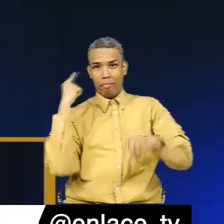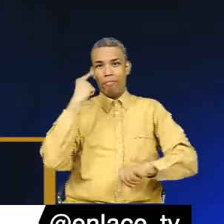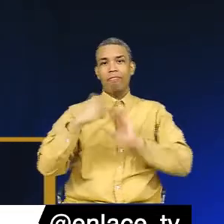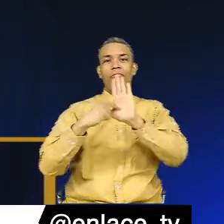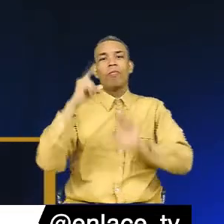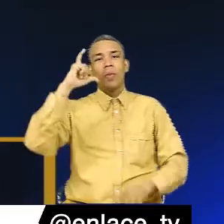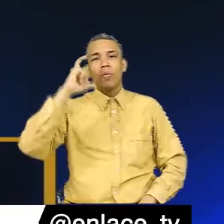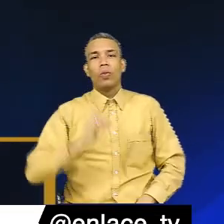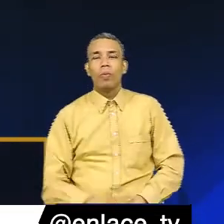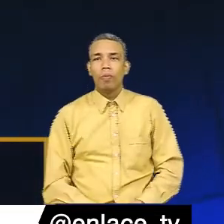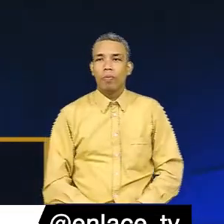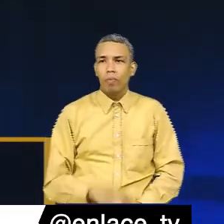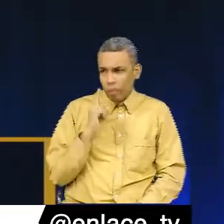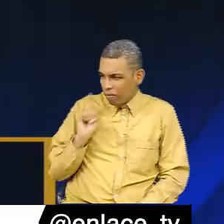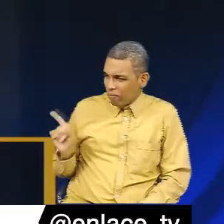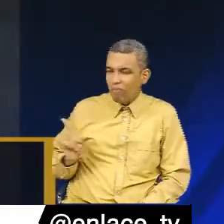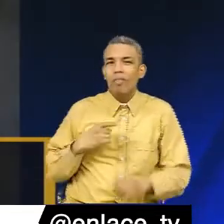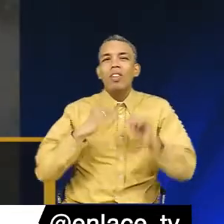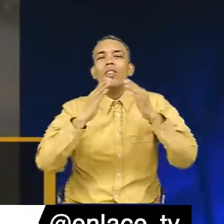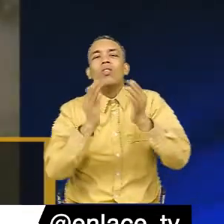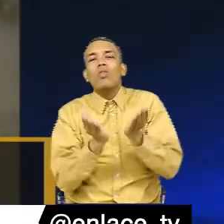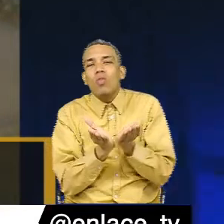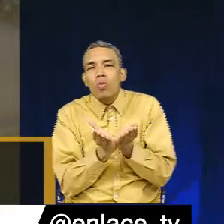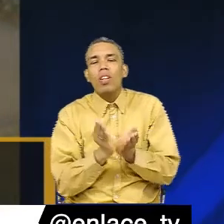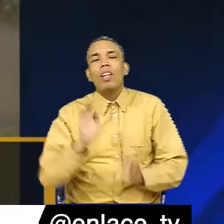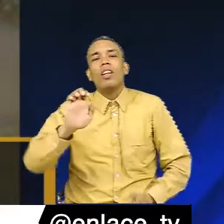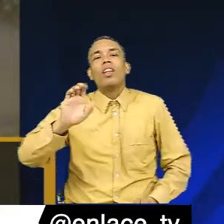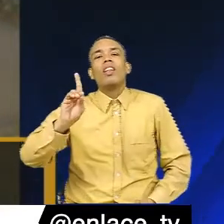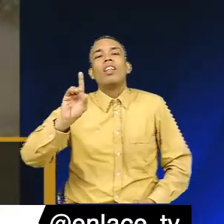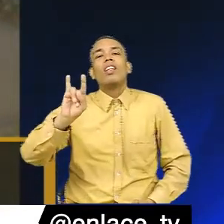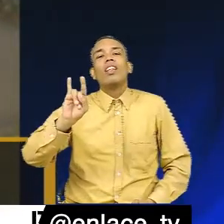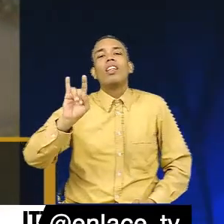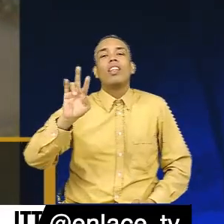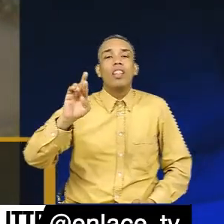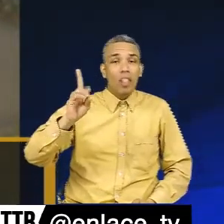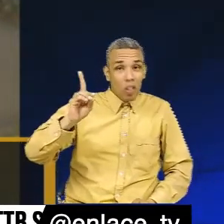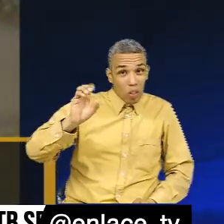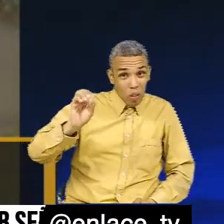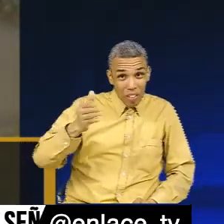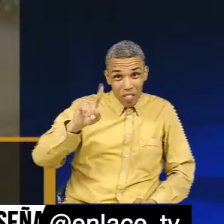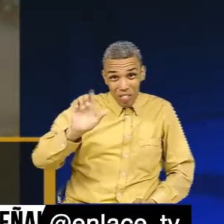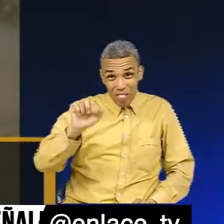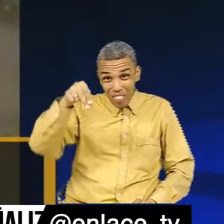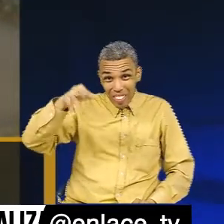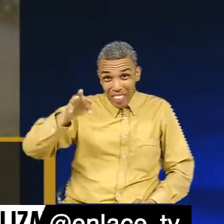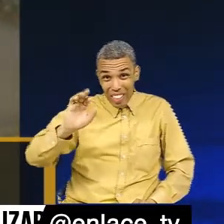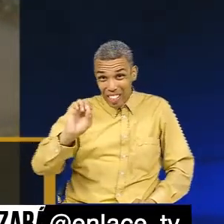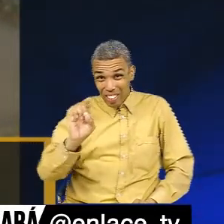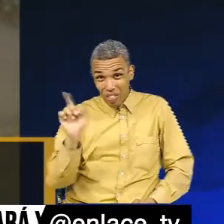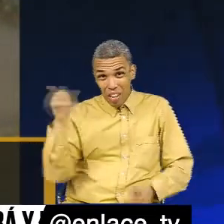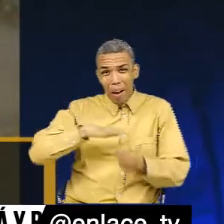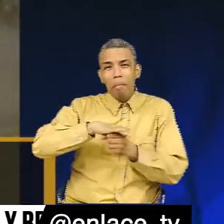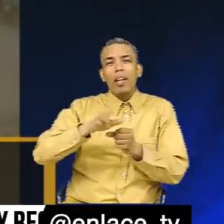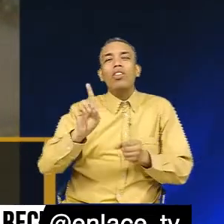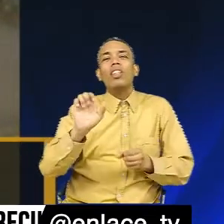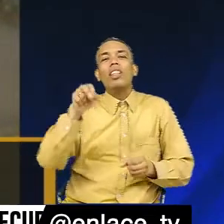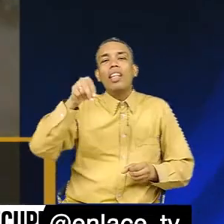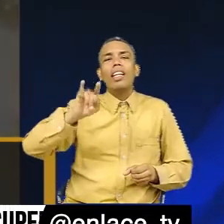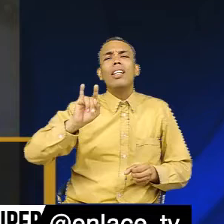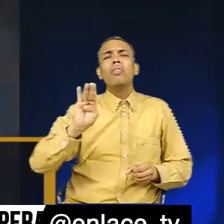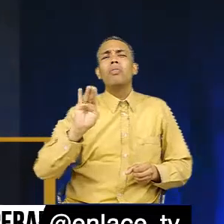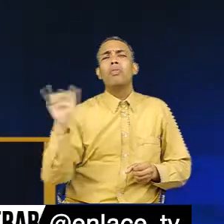estado en el que queda la escuela Centro Docente Eduardo Santos del barrio El Danubio cuando llueve. Una problemática que, según la denuncia, lleva